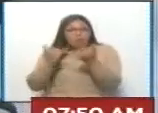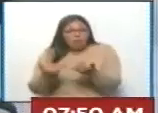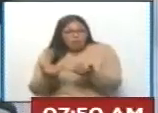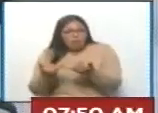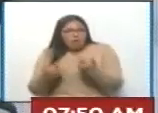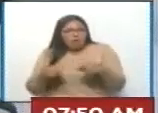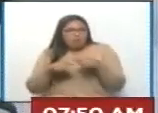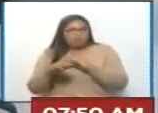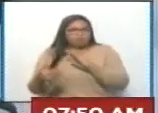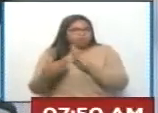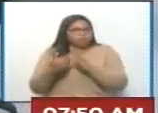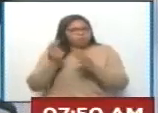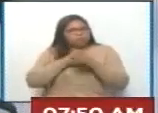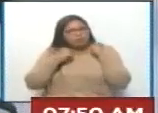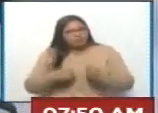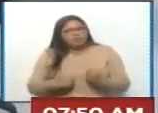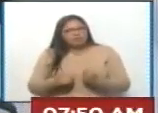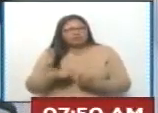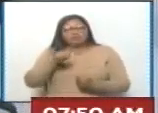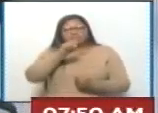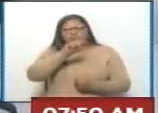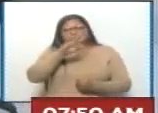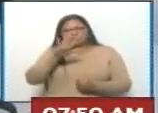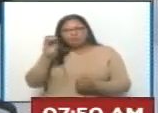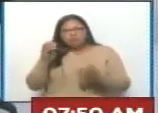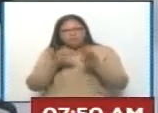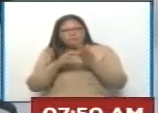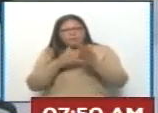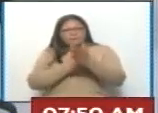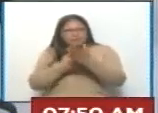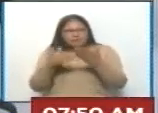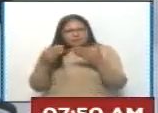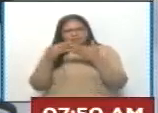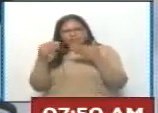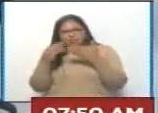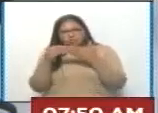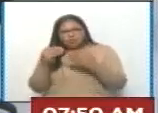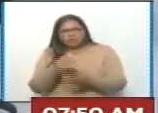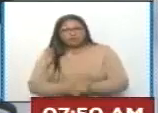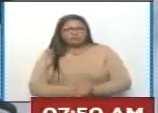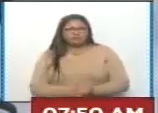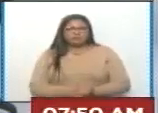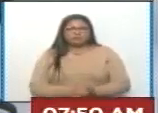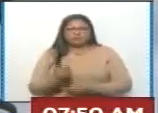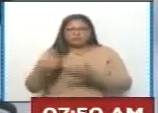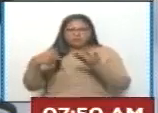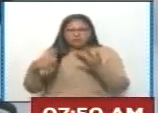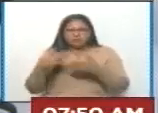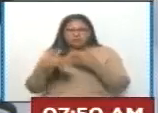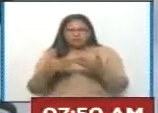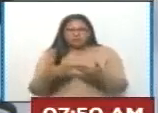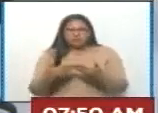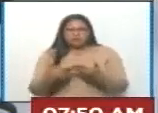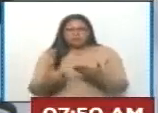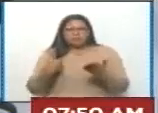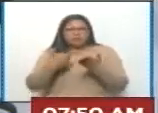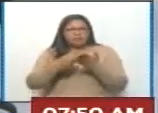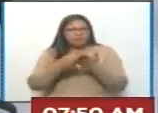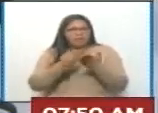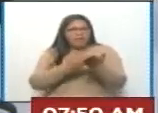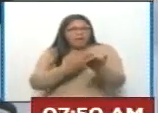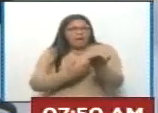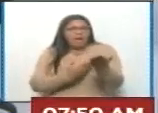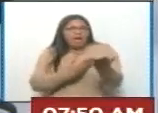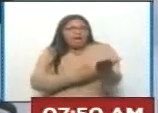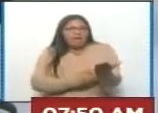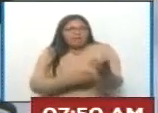el impacto ha sido de 165 mil millones de dólares. Esos son los recursos que se invertían en el pasado